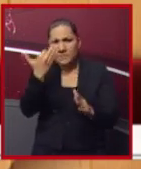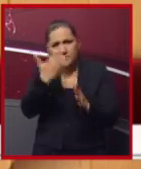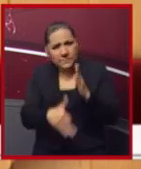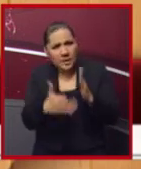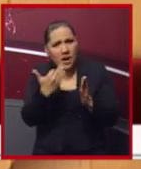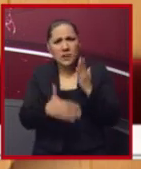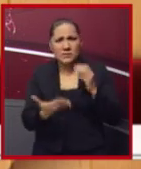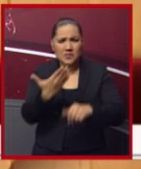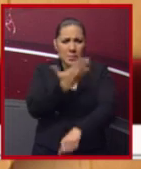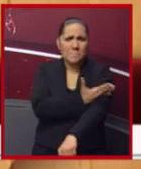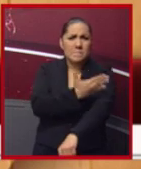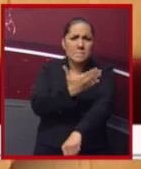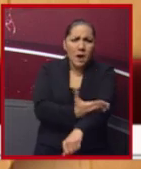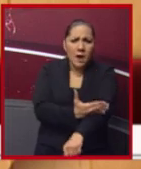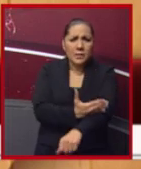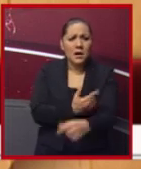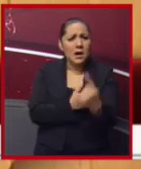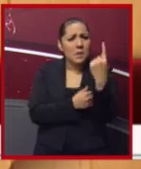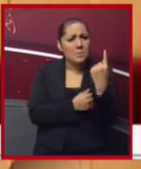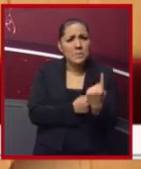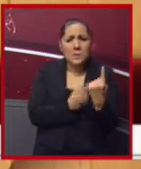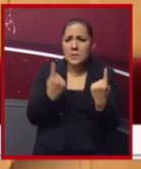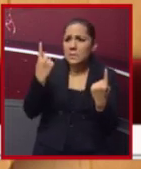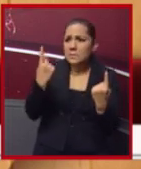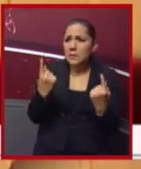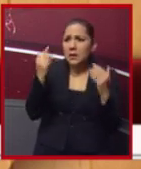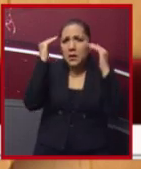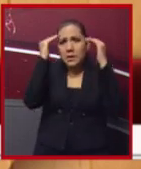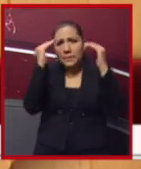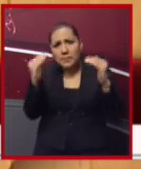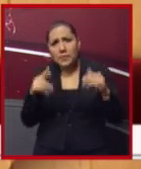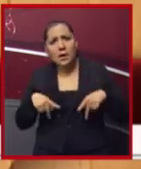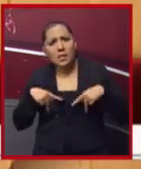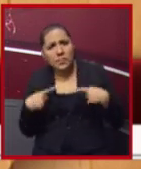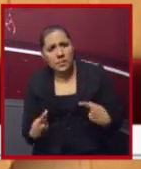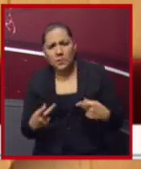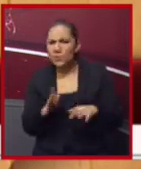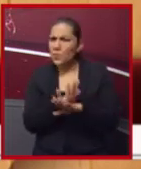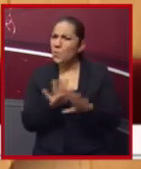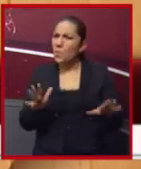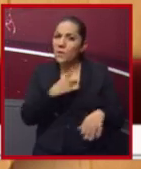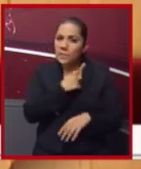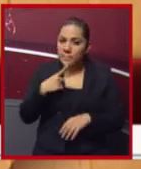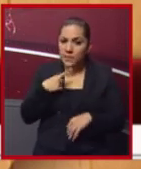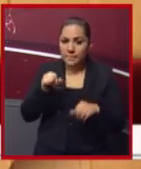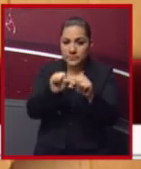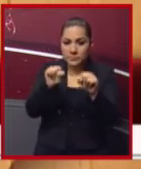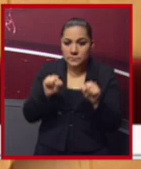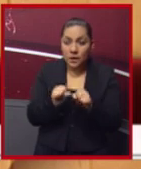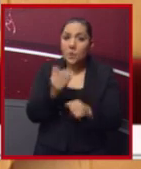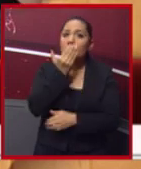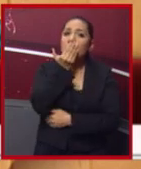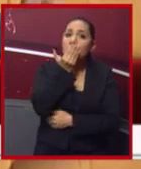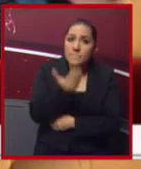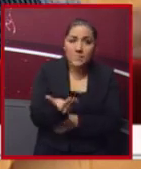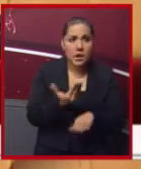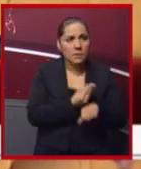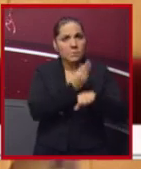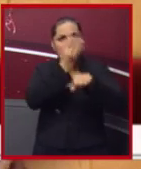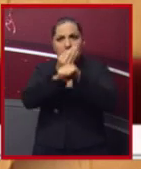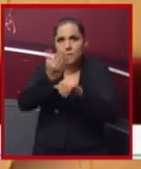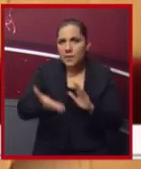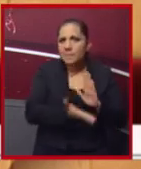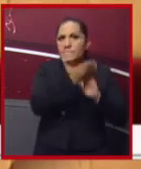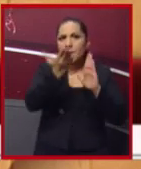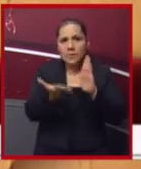ya no queremos en este país escuelas de palitos y que nuestros salones sean actualizados, sean adecuados. Los salones de generación y